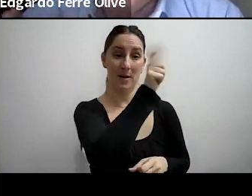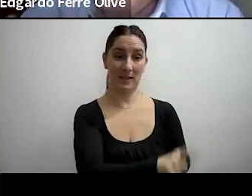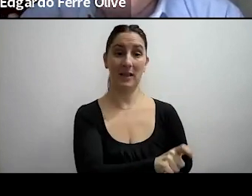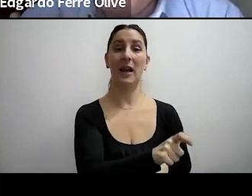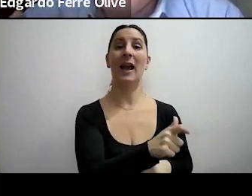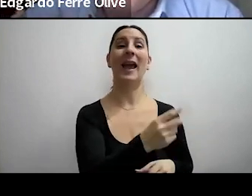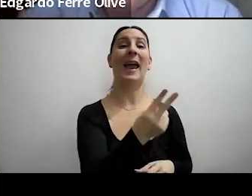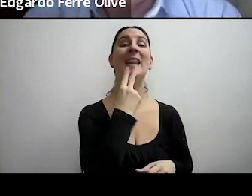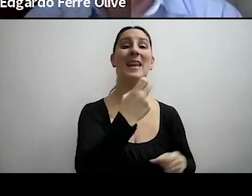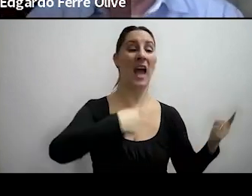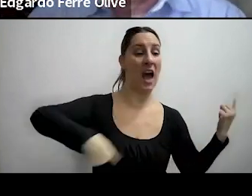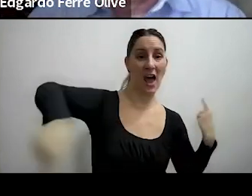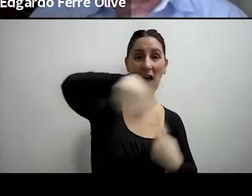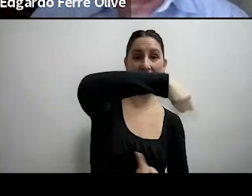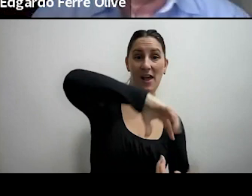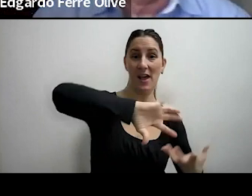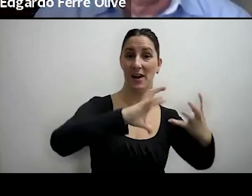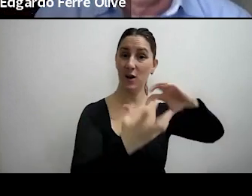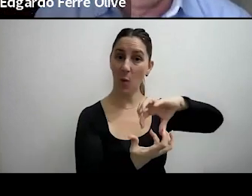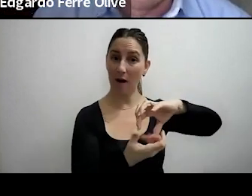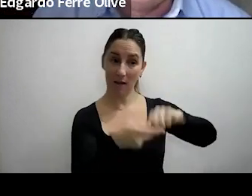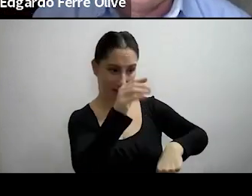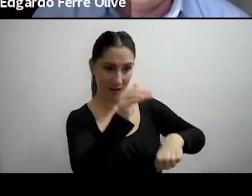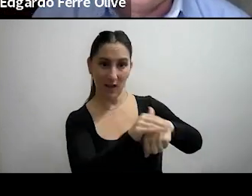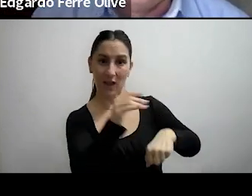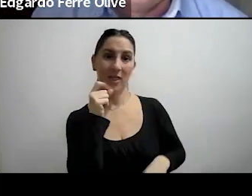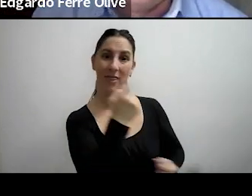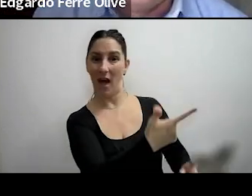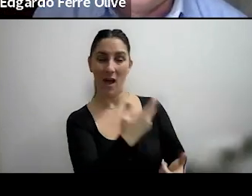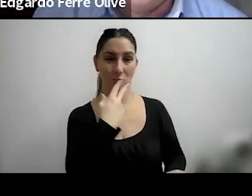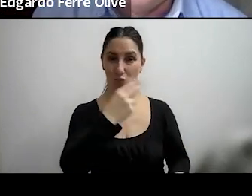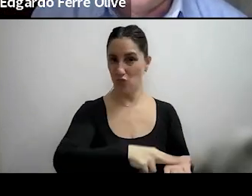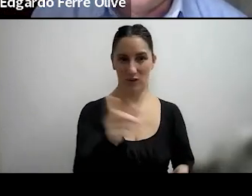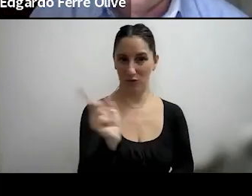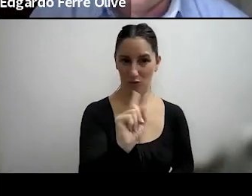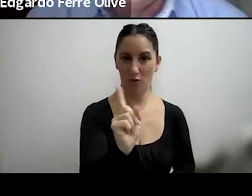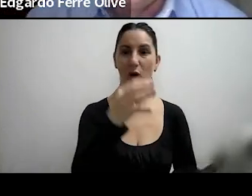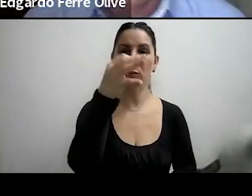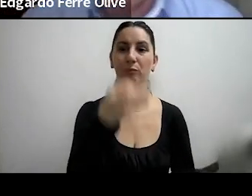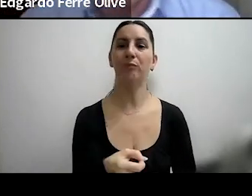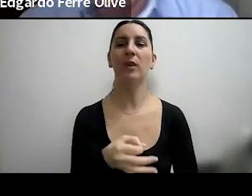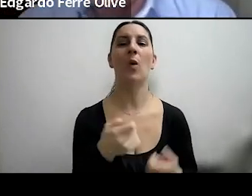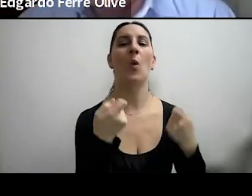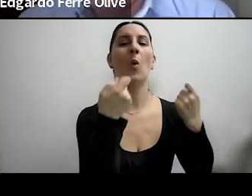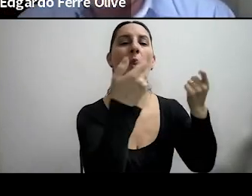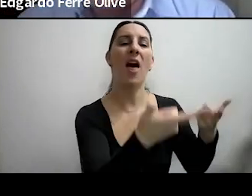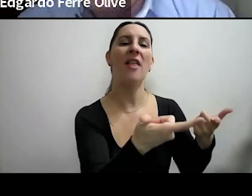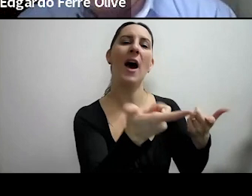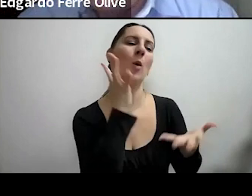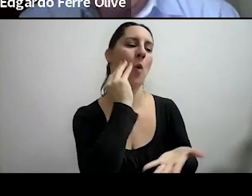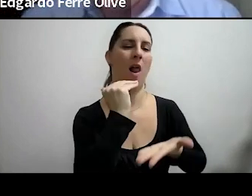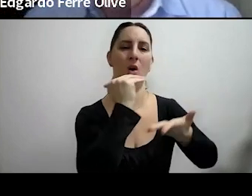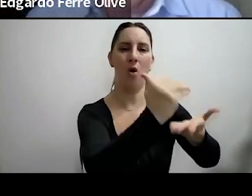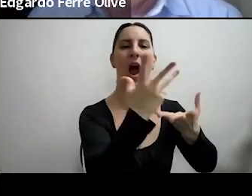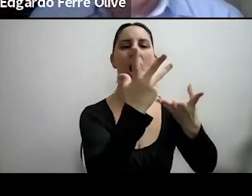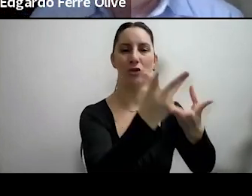energía renovable, no le voy a terminar aplicando un impuesto directamente, sino lo que voy a estar es dándole una subvención. ¿Está bien?